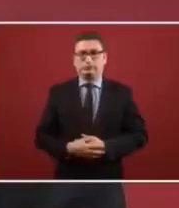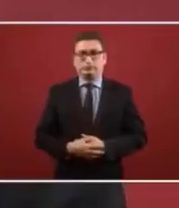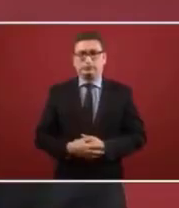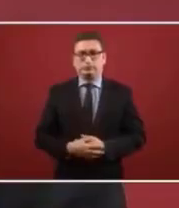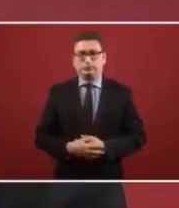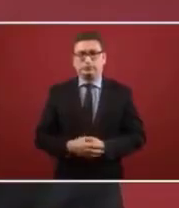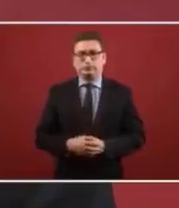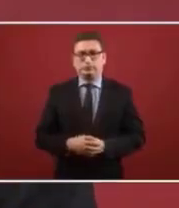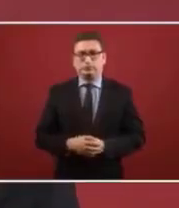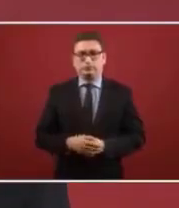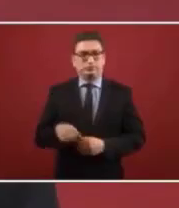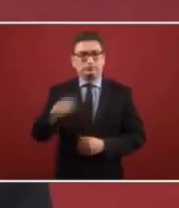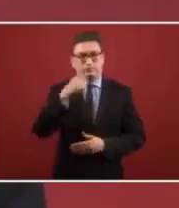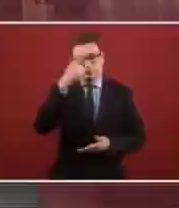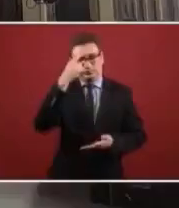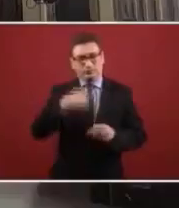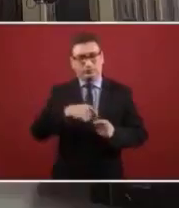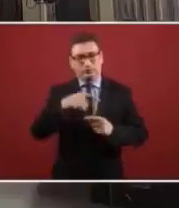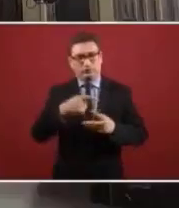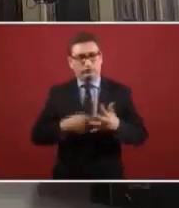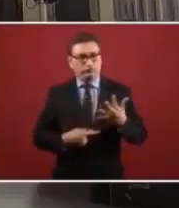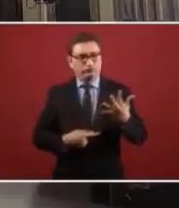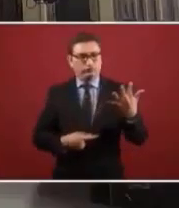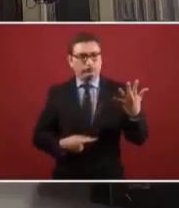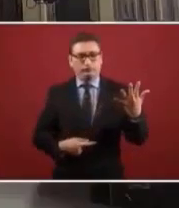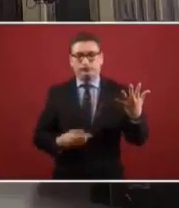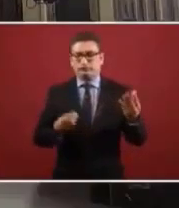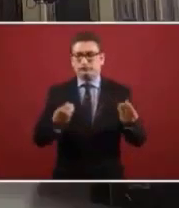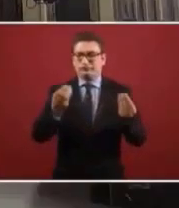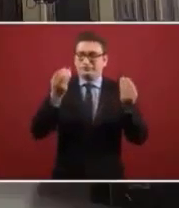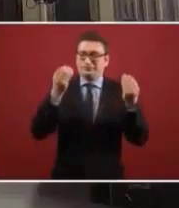imagínense no se mide no sé